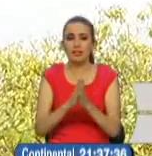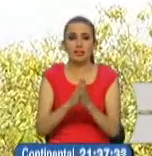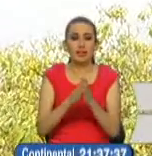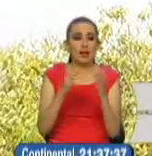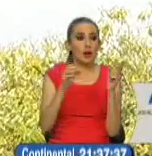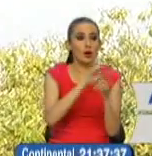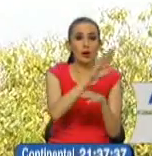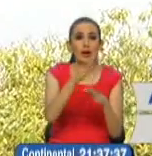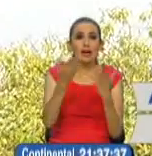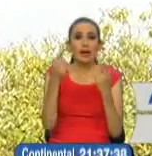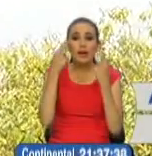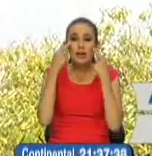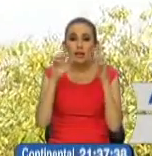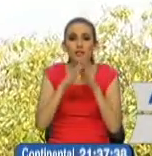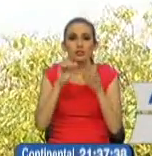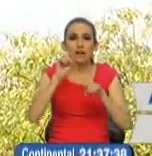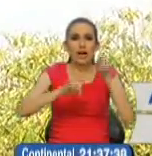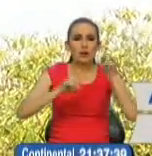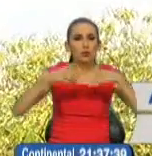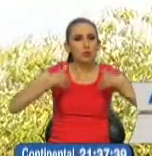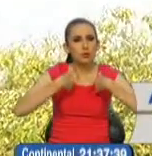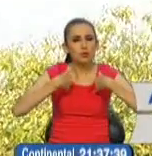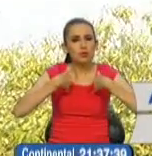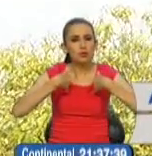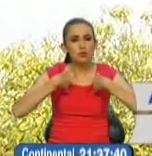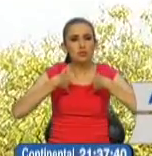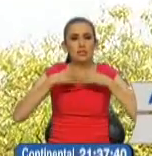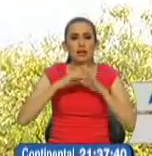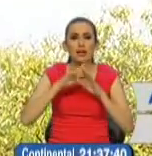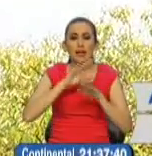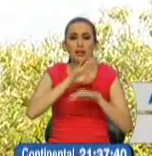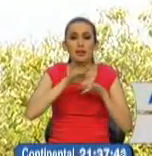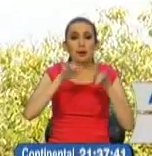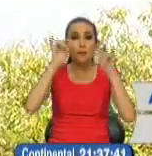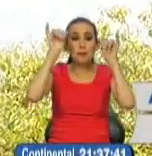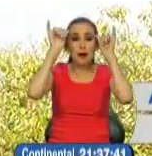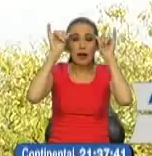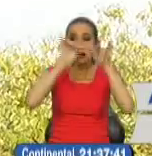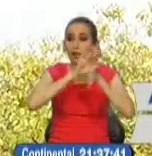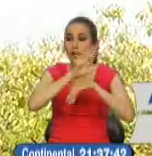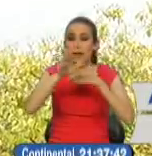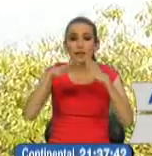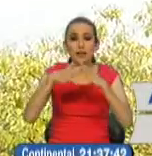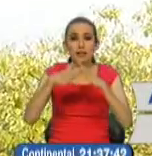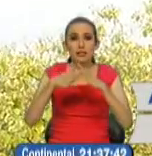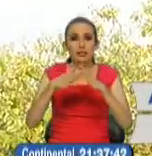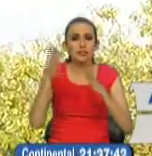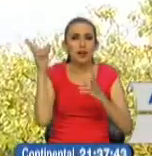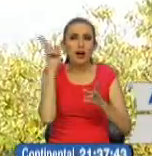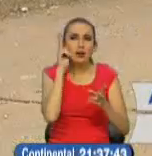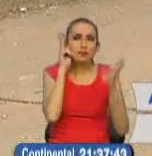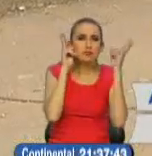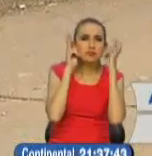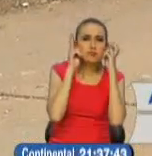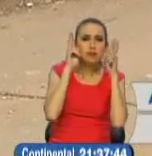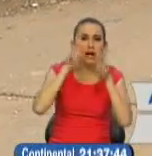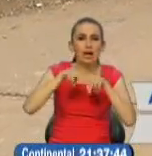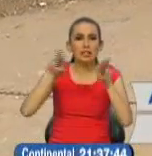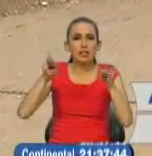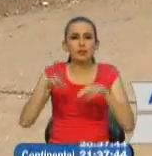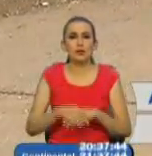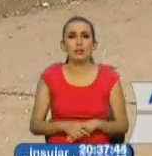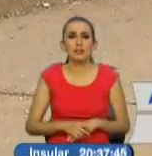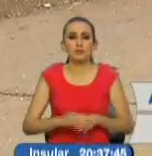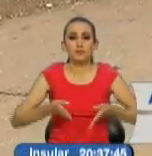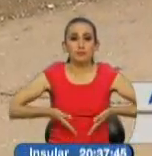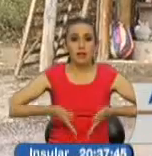Esporádicamente ellos van a ver un venado, si ellos hacen mucho silencio y siempre están captando el ruido de la naturaleza. Por la vía llamada